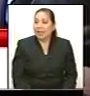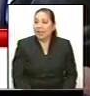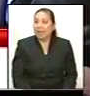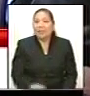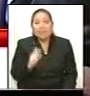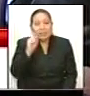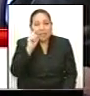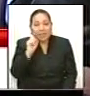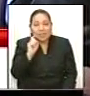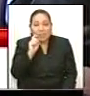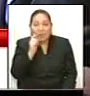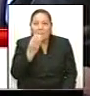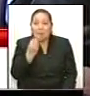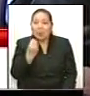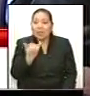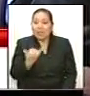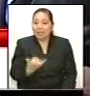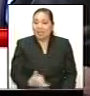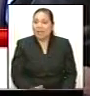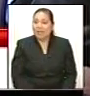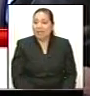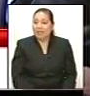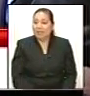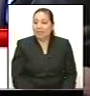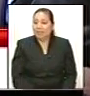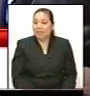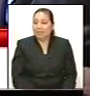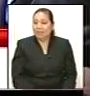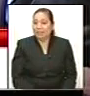que por horario, porque en estos momentos son